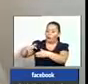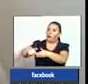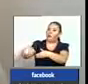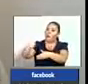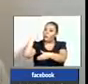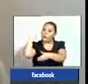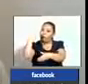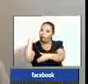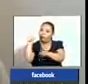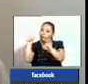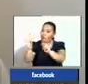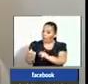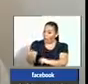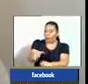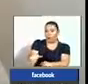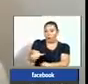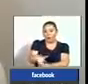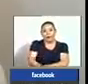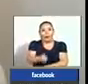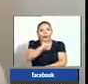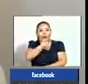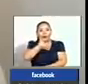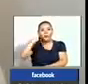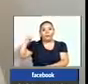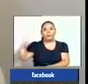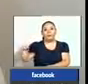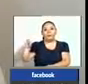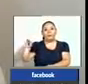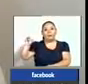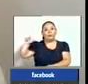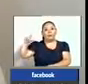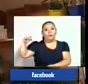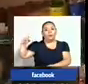económico en la zona. Julio Guevara nos tiene los detalles.